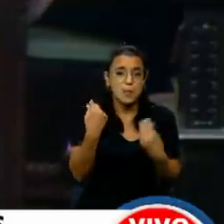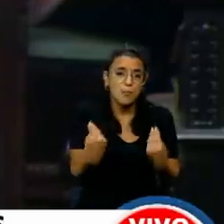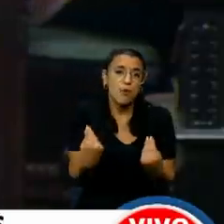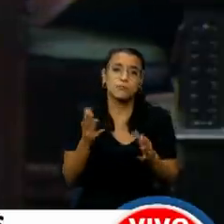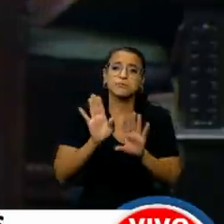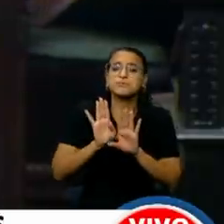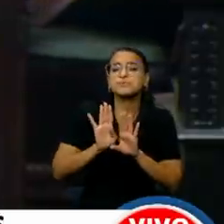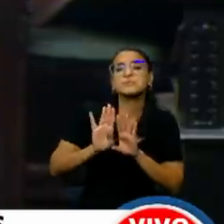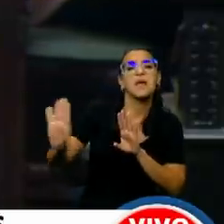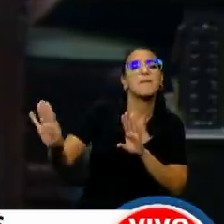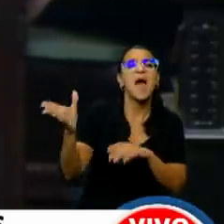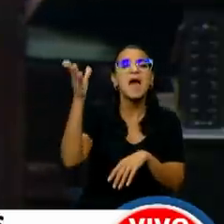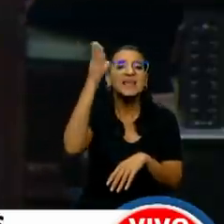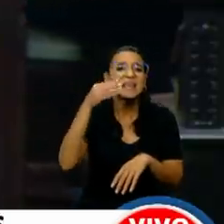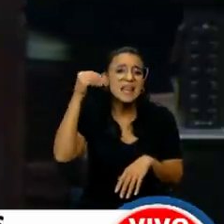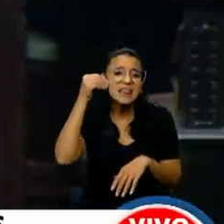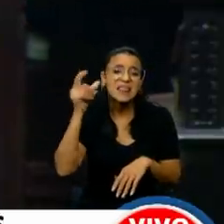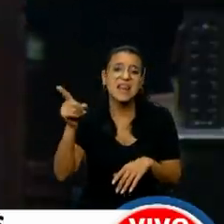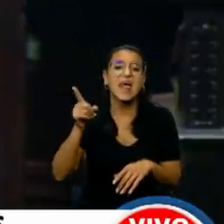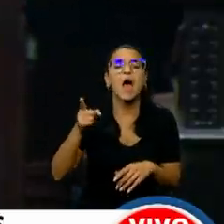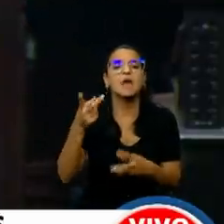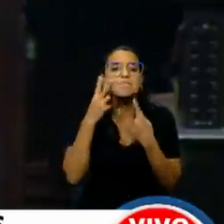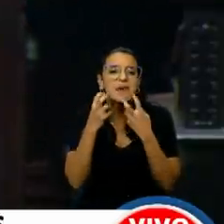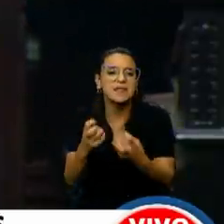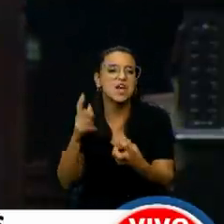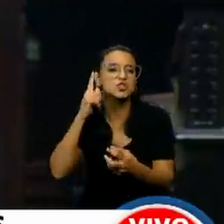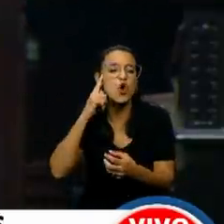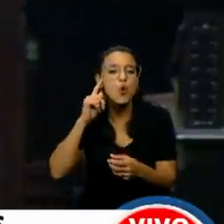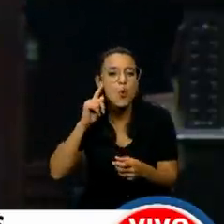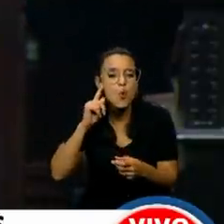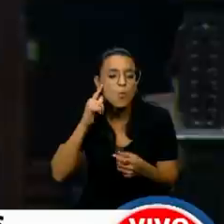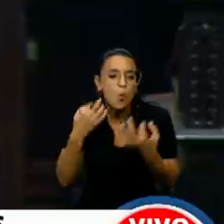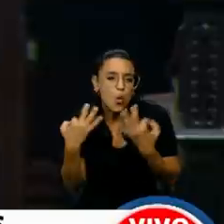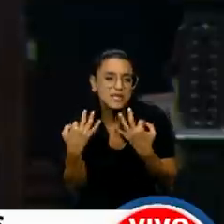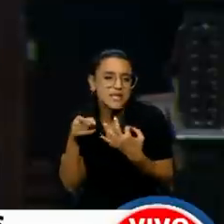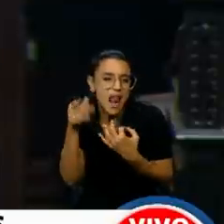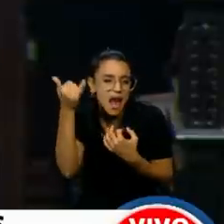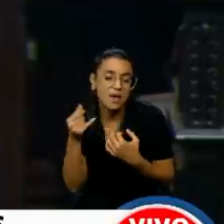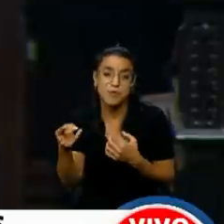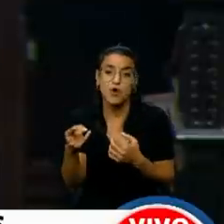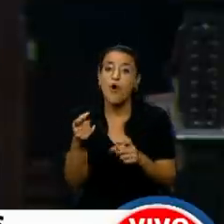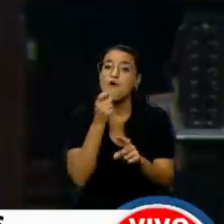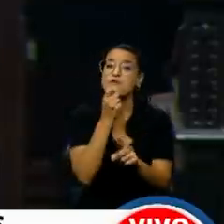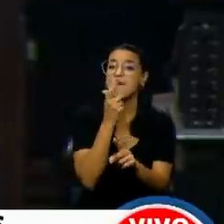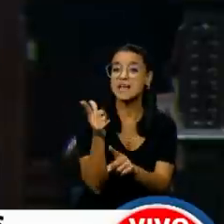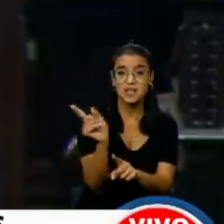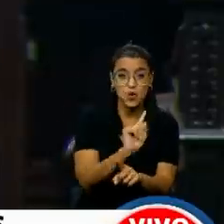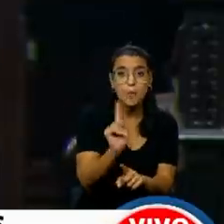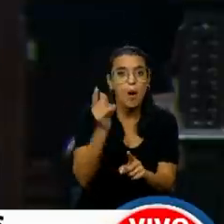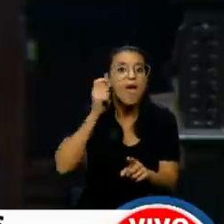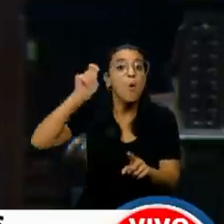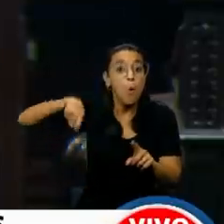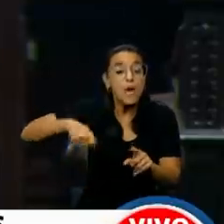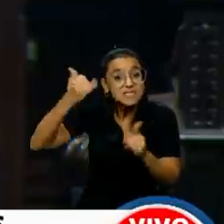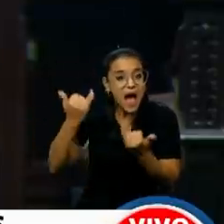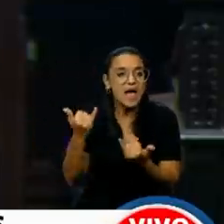despegar a cristina fernández de kirchner de todas las causas judiciales que tienen y la verdad que no les está haciendo fácil porque todavía quedan jueces